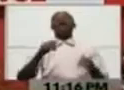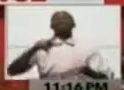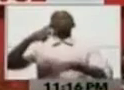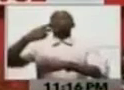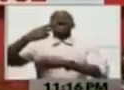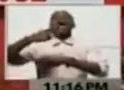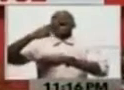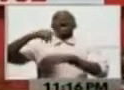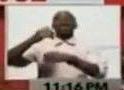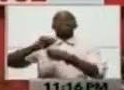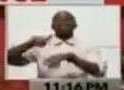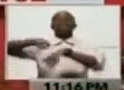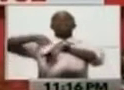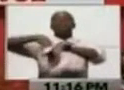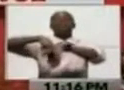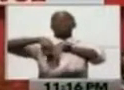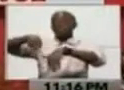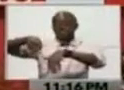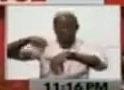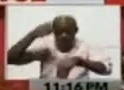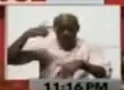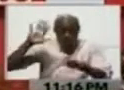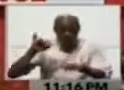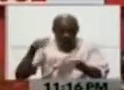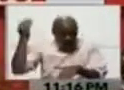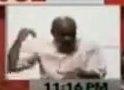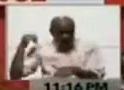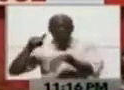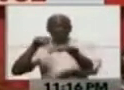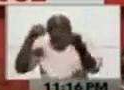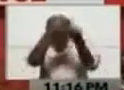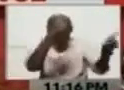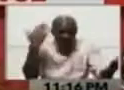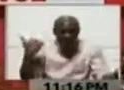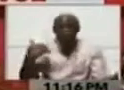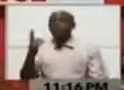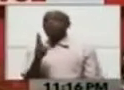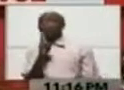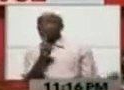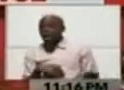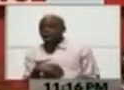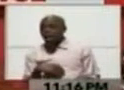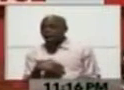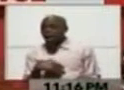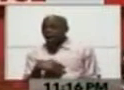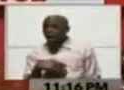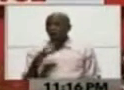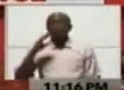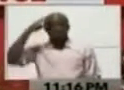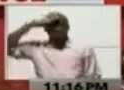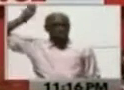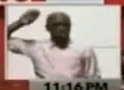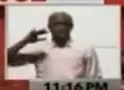sacaron al presidente Lugo. O cuando Honduras no le dieron un golpe de Estado a